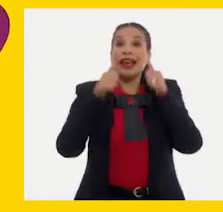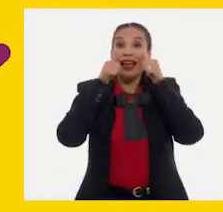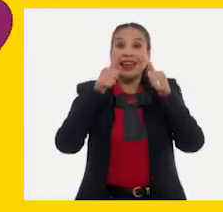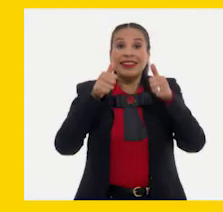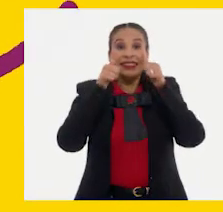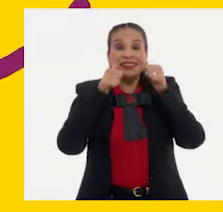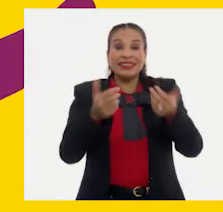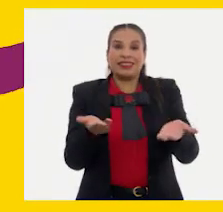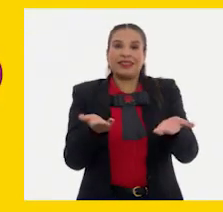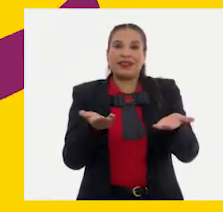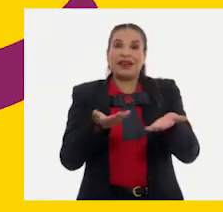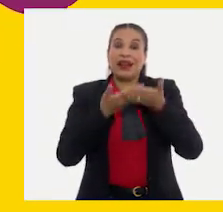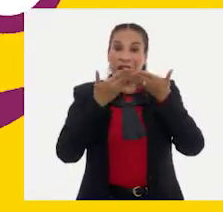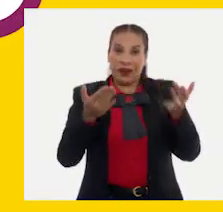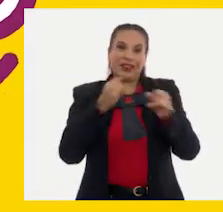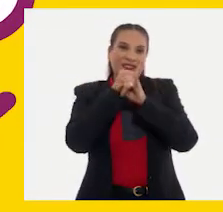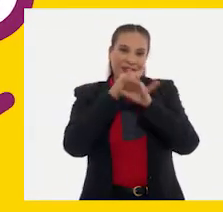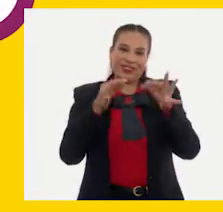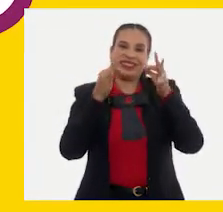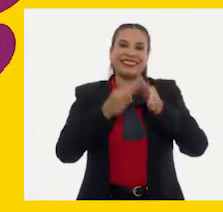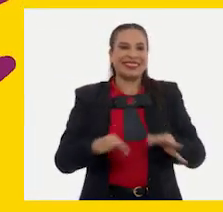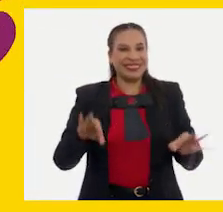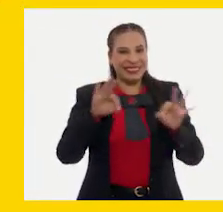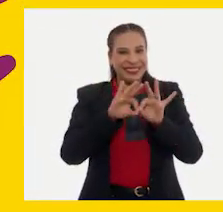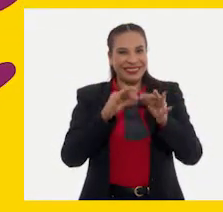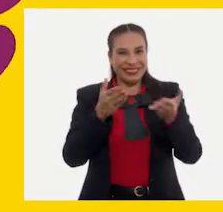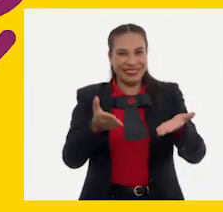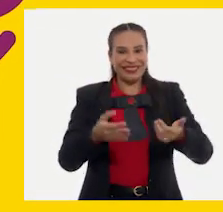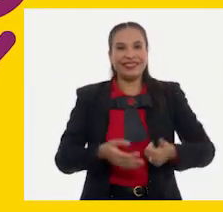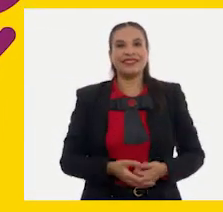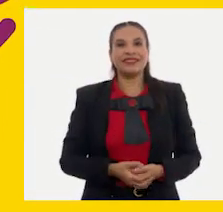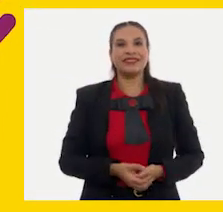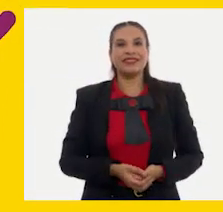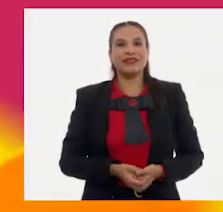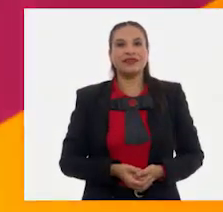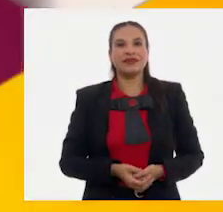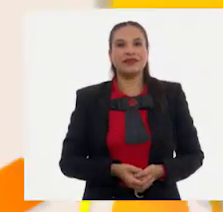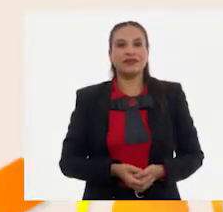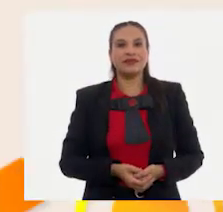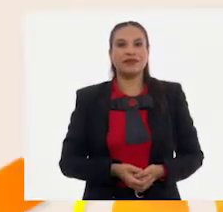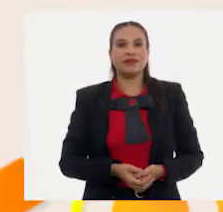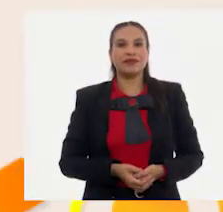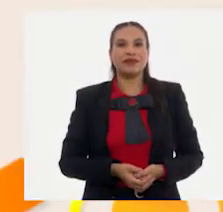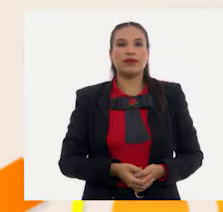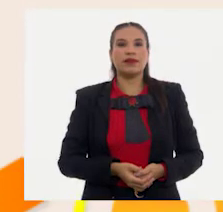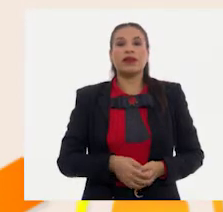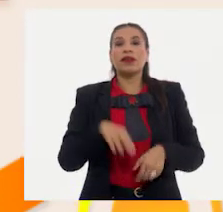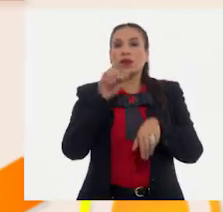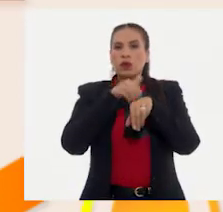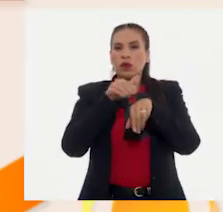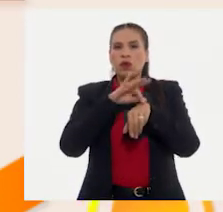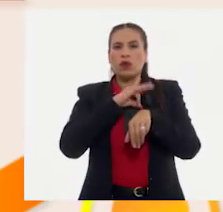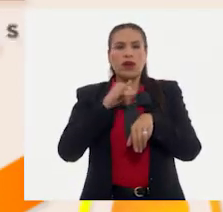¡Atención! ¡Atención! A continuación, información importante. A este